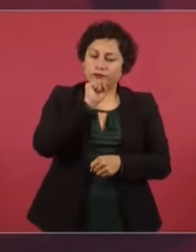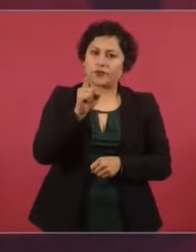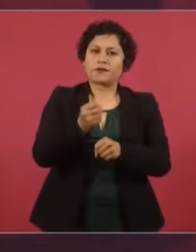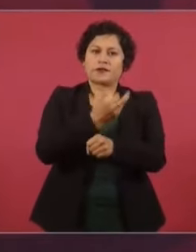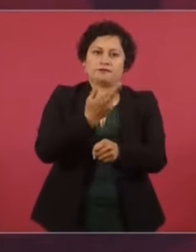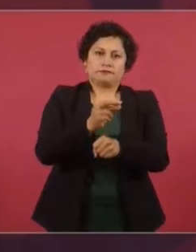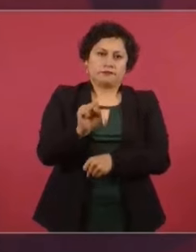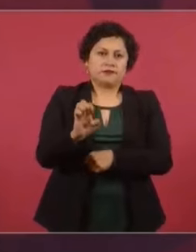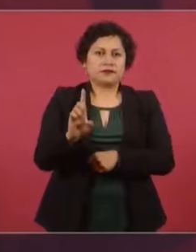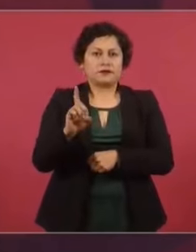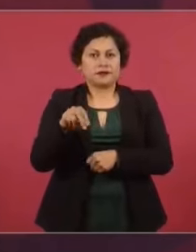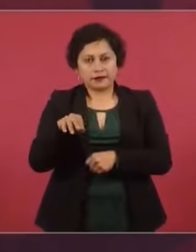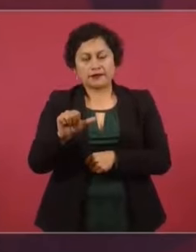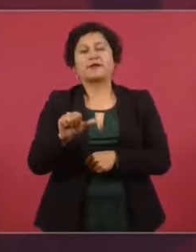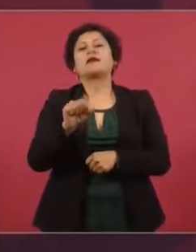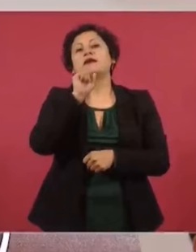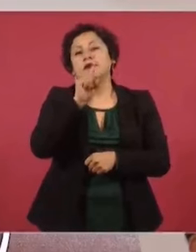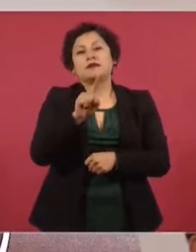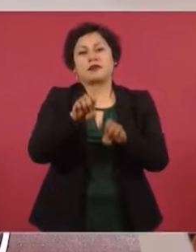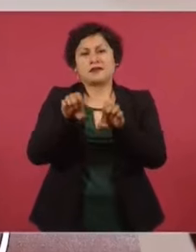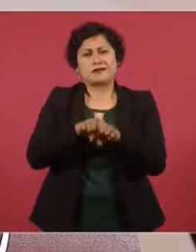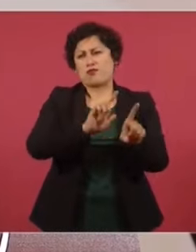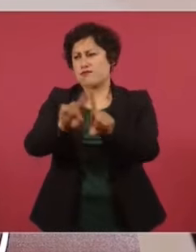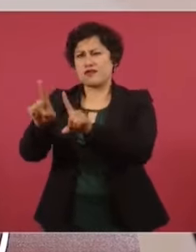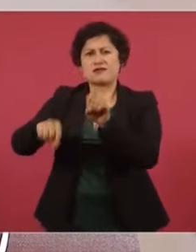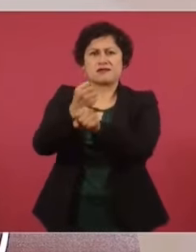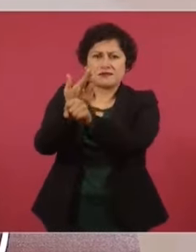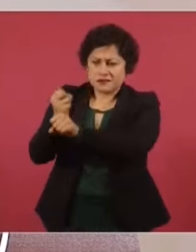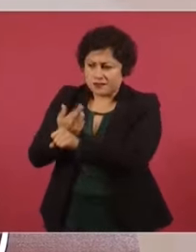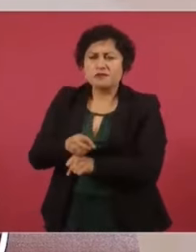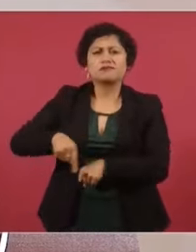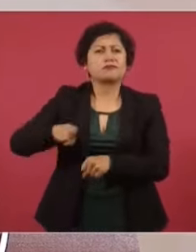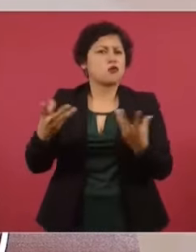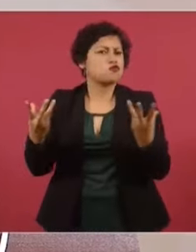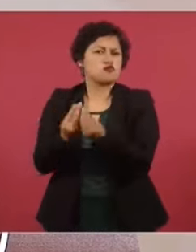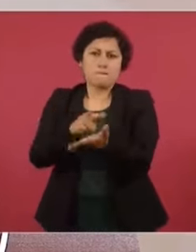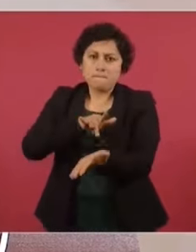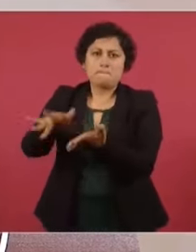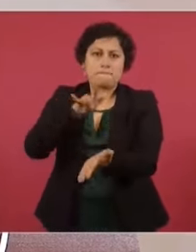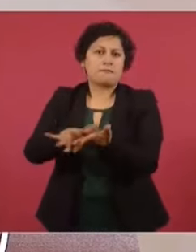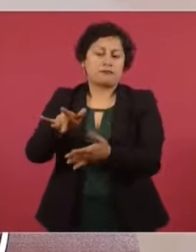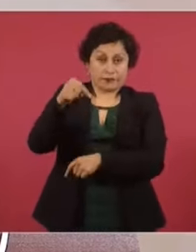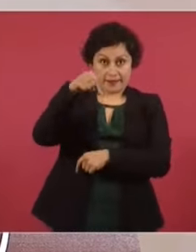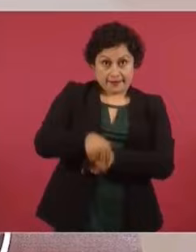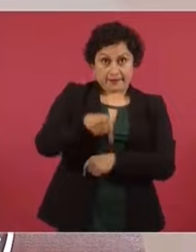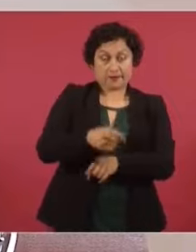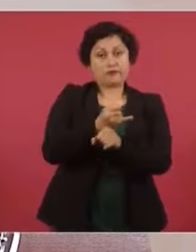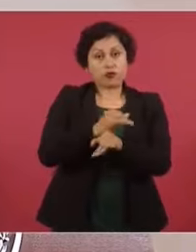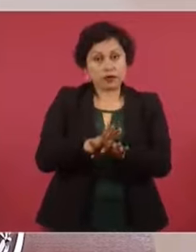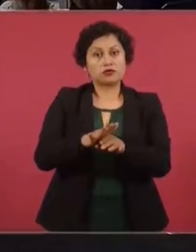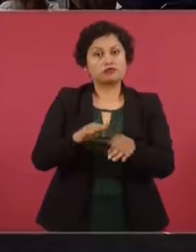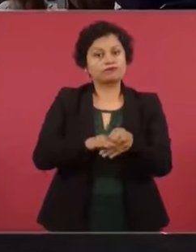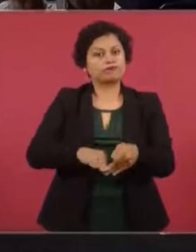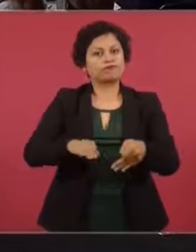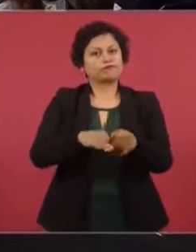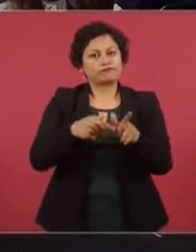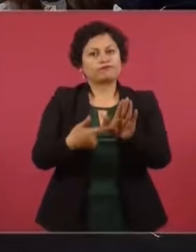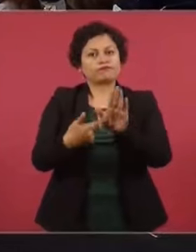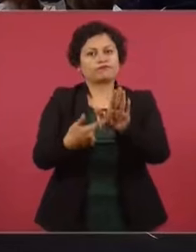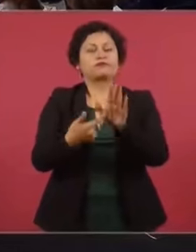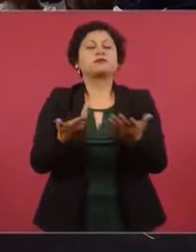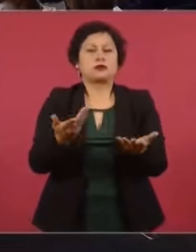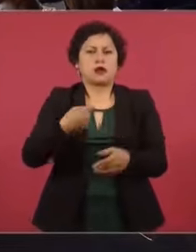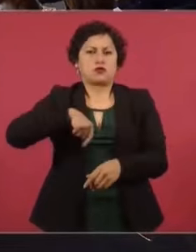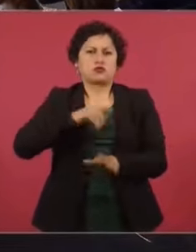Secretaría de Seguridad Pública y de todo el Gabinete de Seguridad. Y vamos a estar informando aquí, ya nos comprometimos a eso, cada